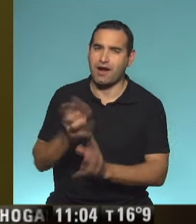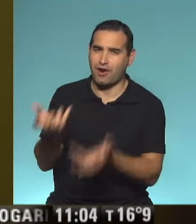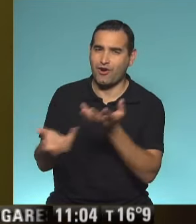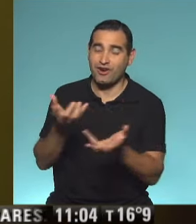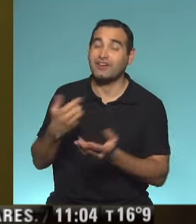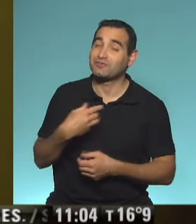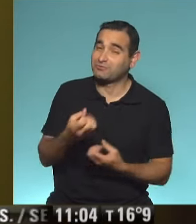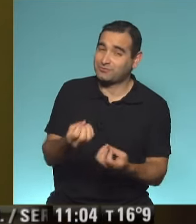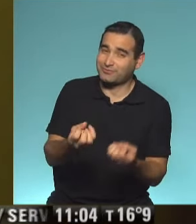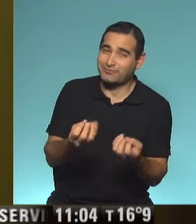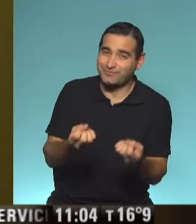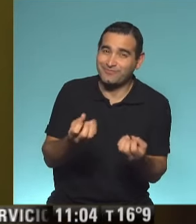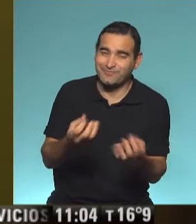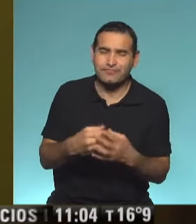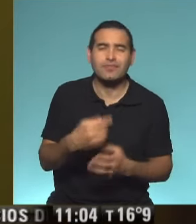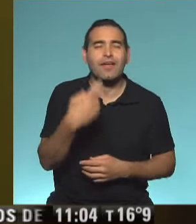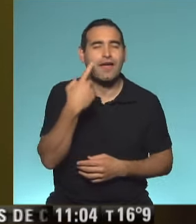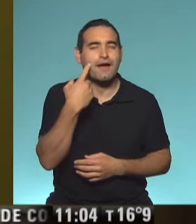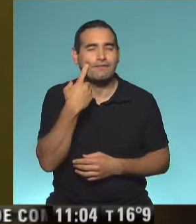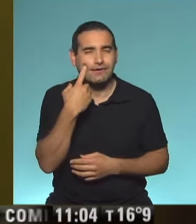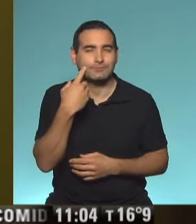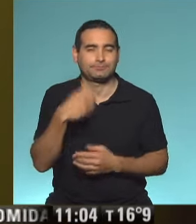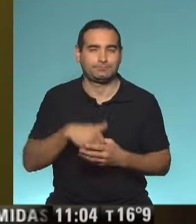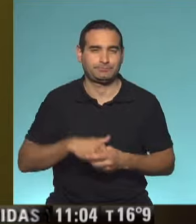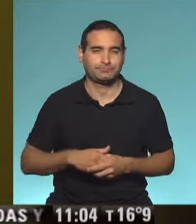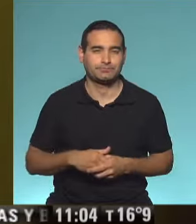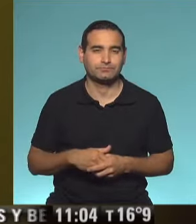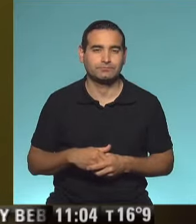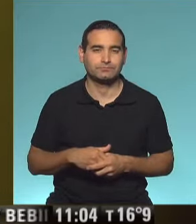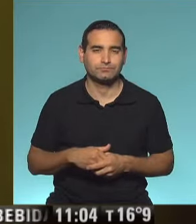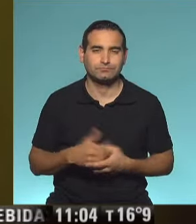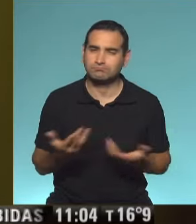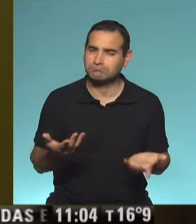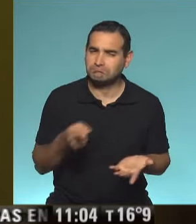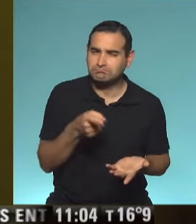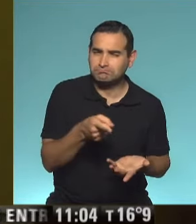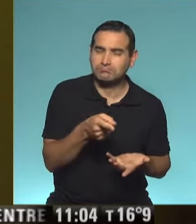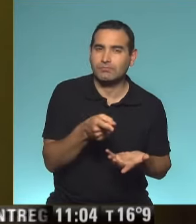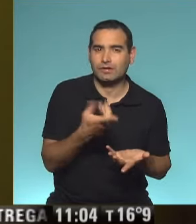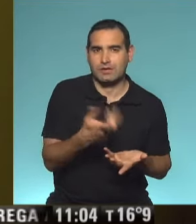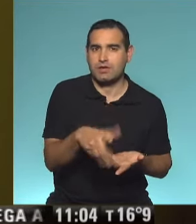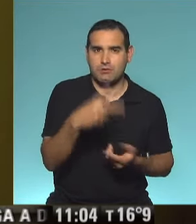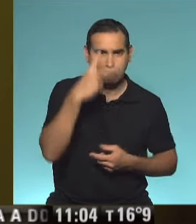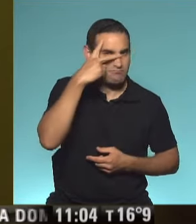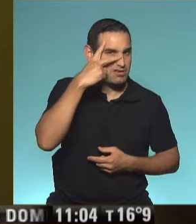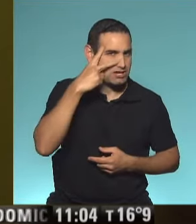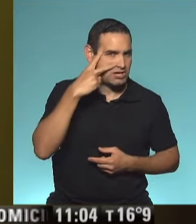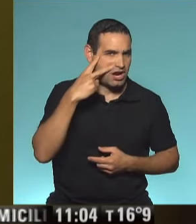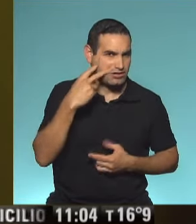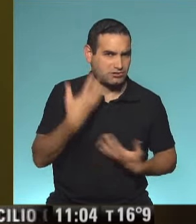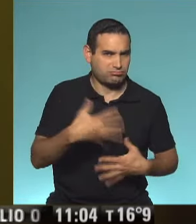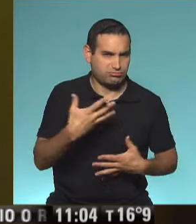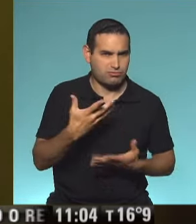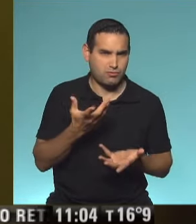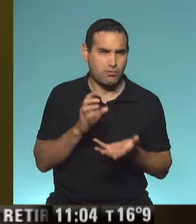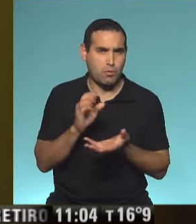Muy bien, muy bien. Veamos entonces, ¿qué relación tiene este temible pirata con los